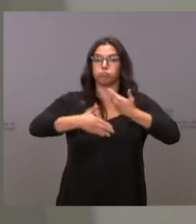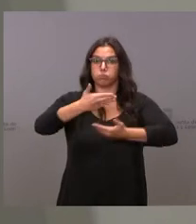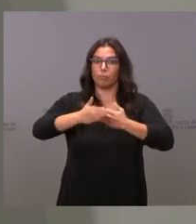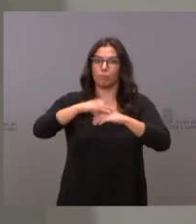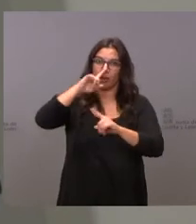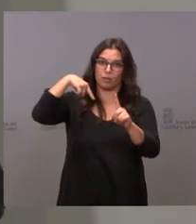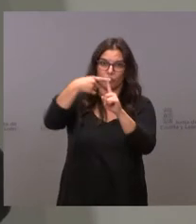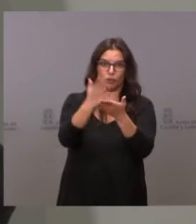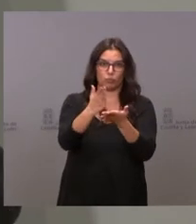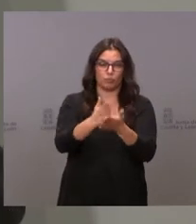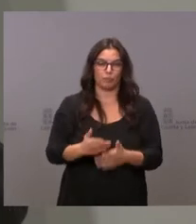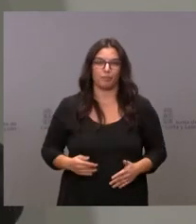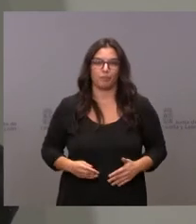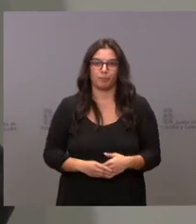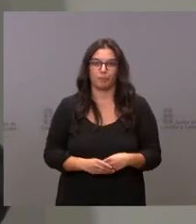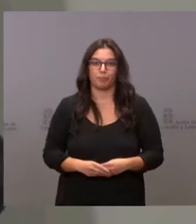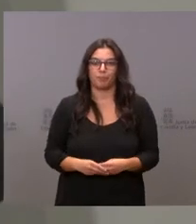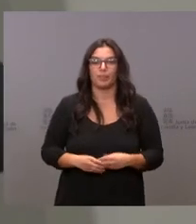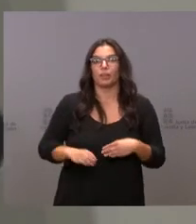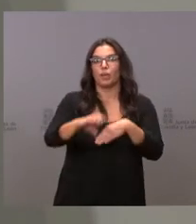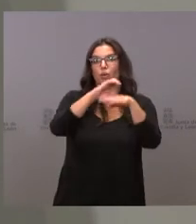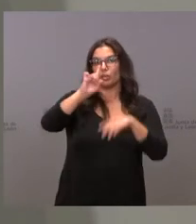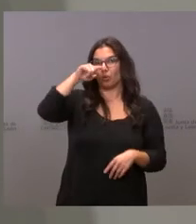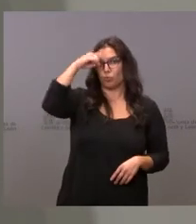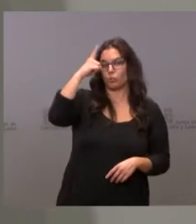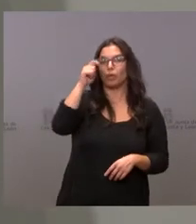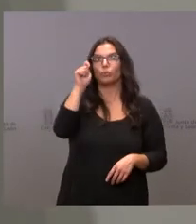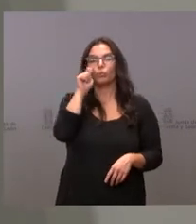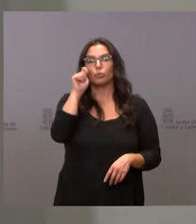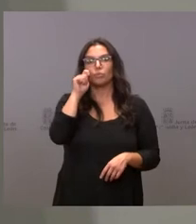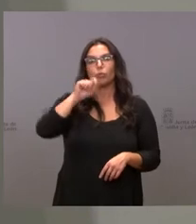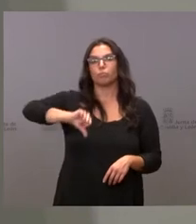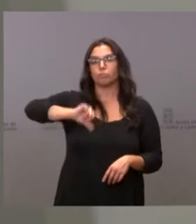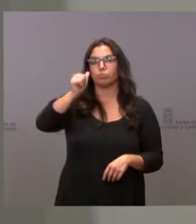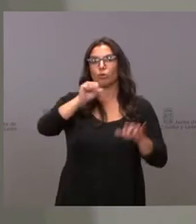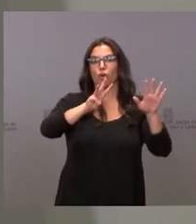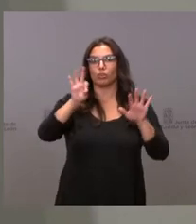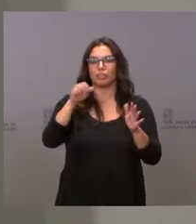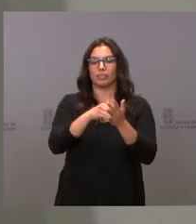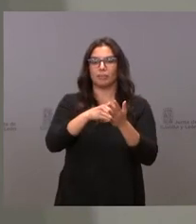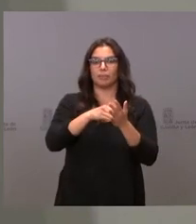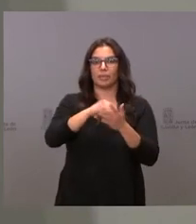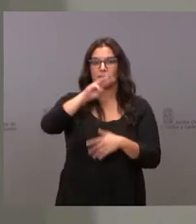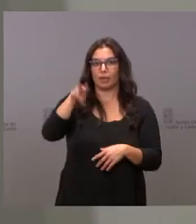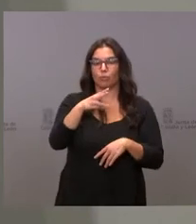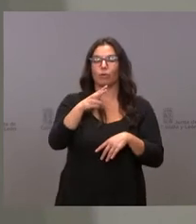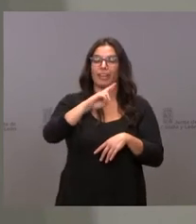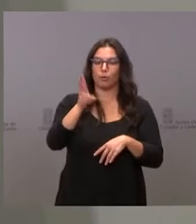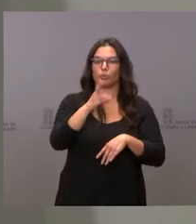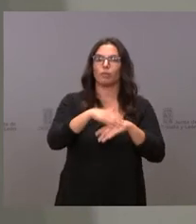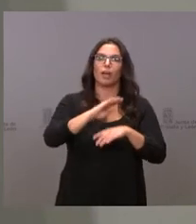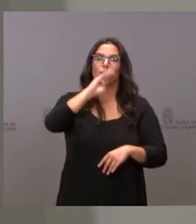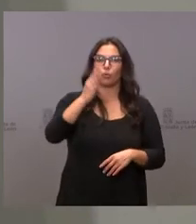el próximo curso. La Consejería de Cultura y Turismo aprueba 80.000 euros para clubes deportivos